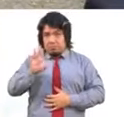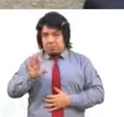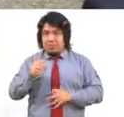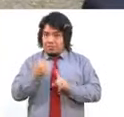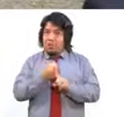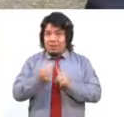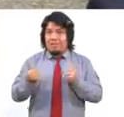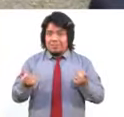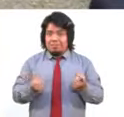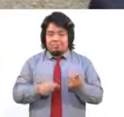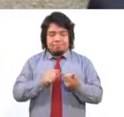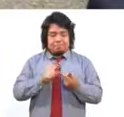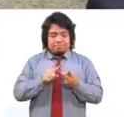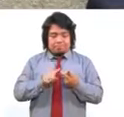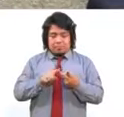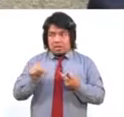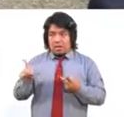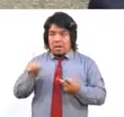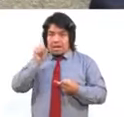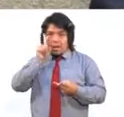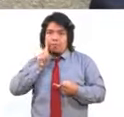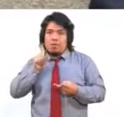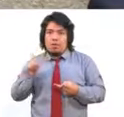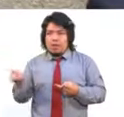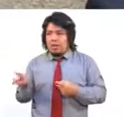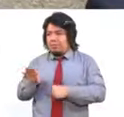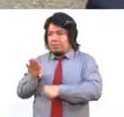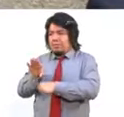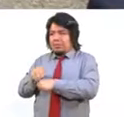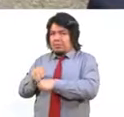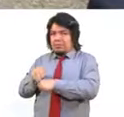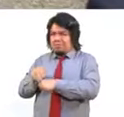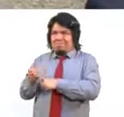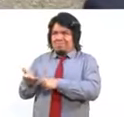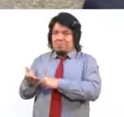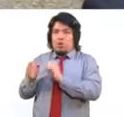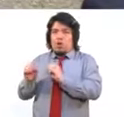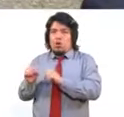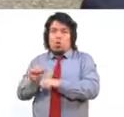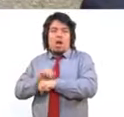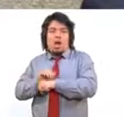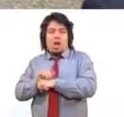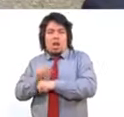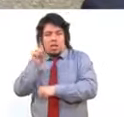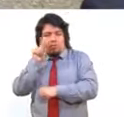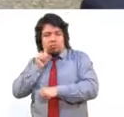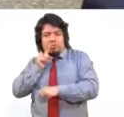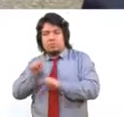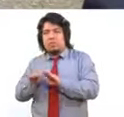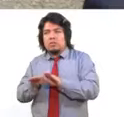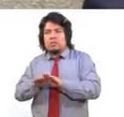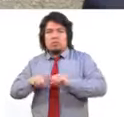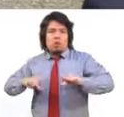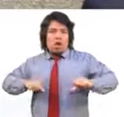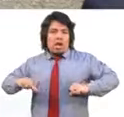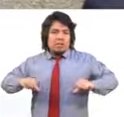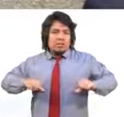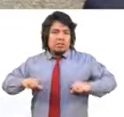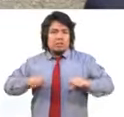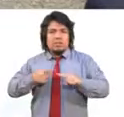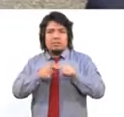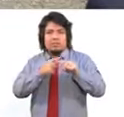no permitirle que haga a la novia o a la amiga actividades o